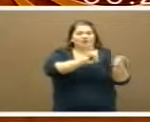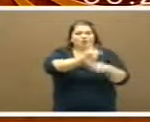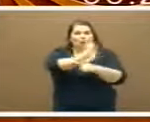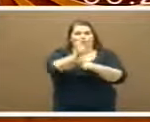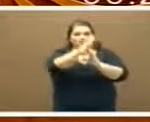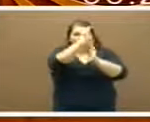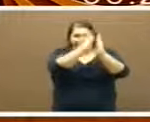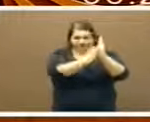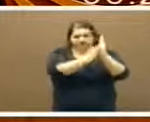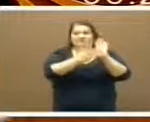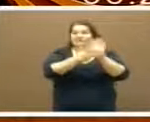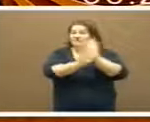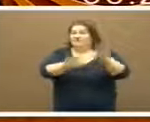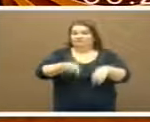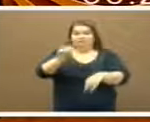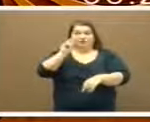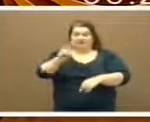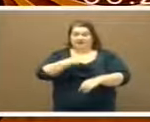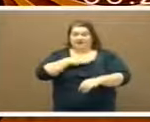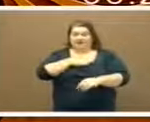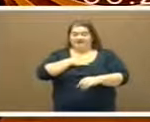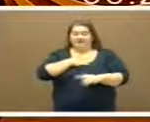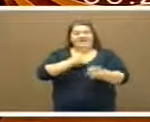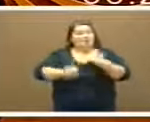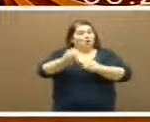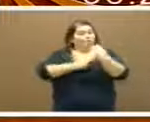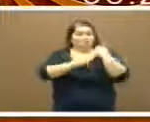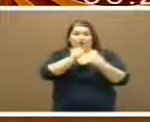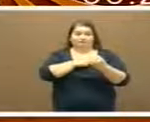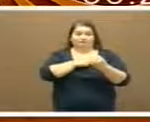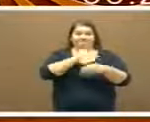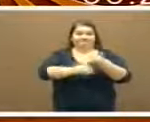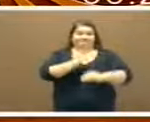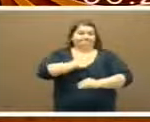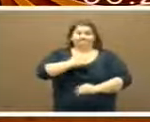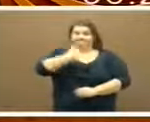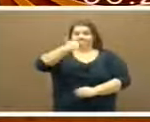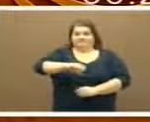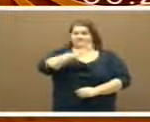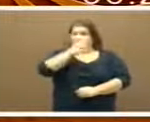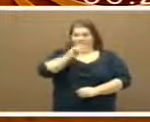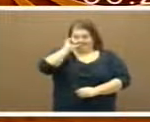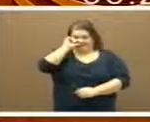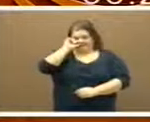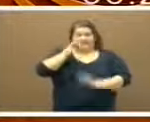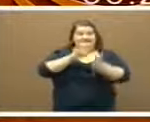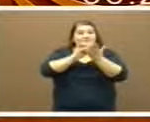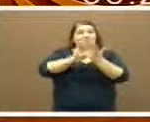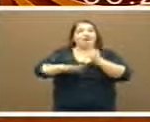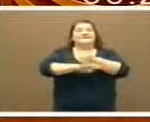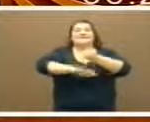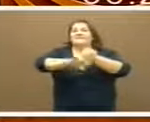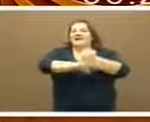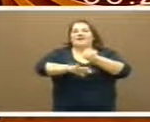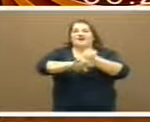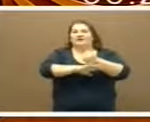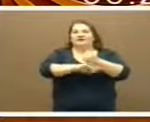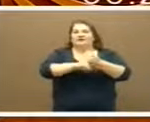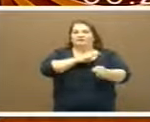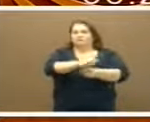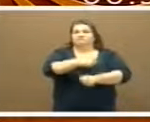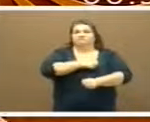lo cual lo hace inviable desde el punto de vista económico, porque supondría afección a servicios esenciales que afectarían y